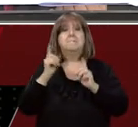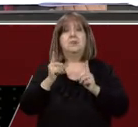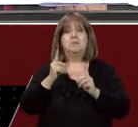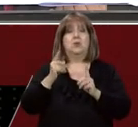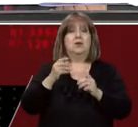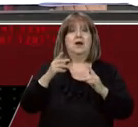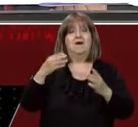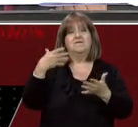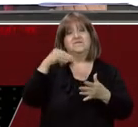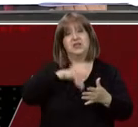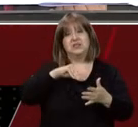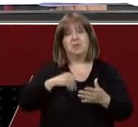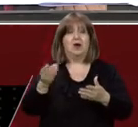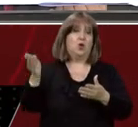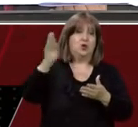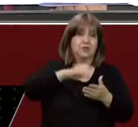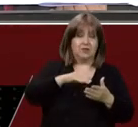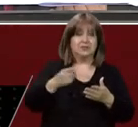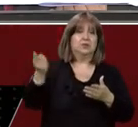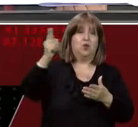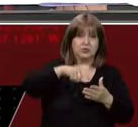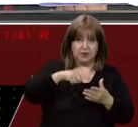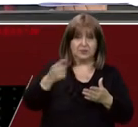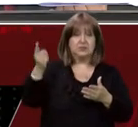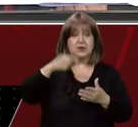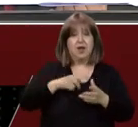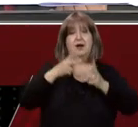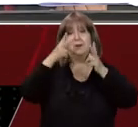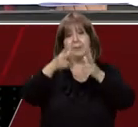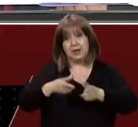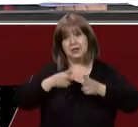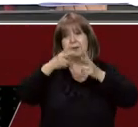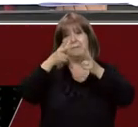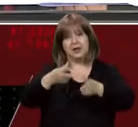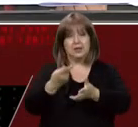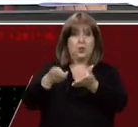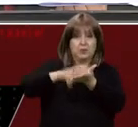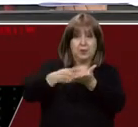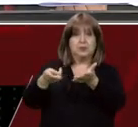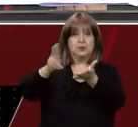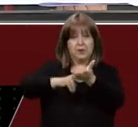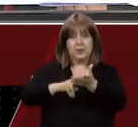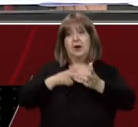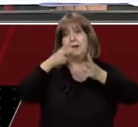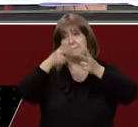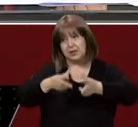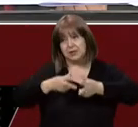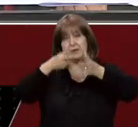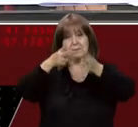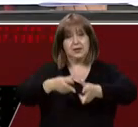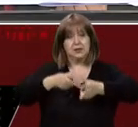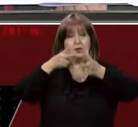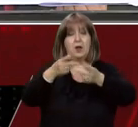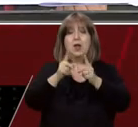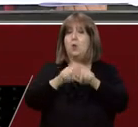declaración tantas veces sea necesario, en la medida que no se revictimicen, se revictimizan, eso es así. Claro. ¿Termina siendo así?